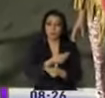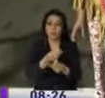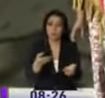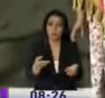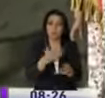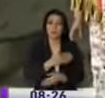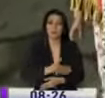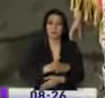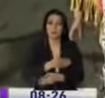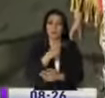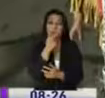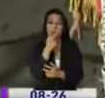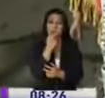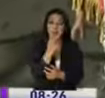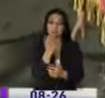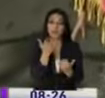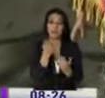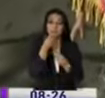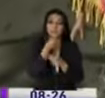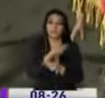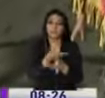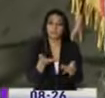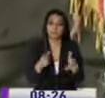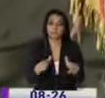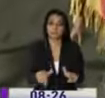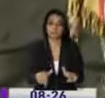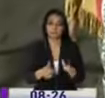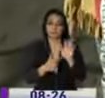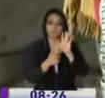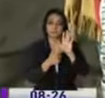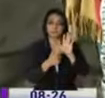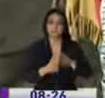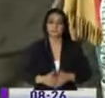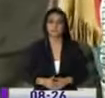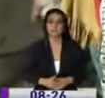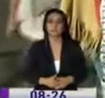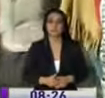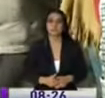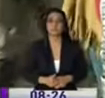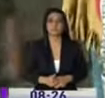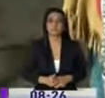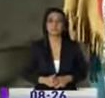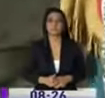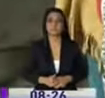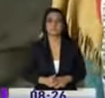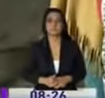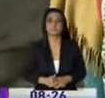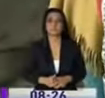pongamos atención a esta nota que nosotros les hemos preparado, veamos.